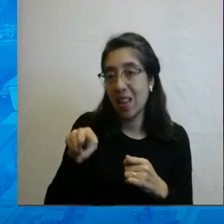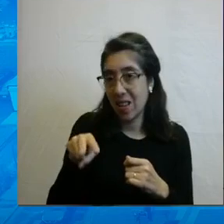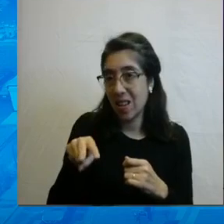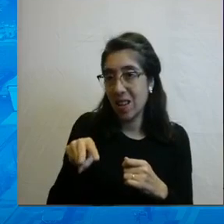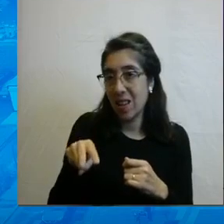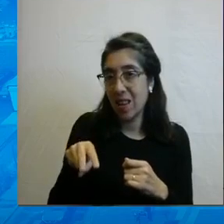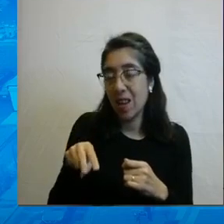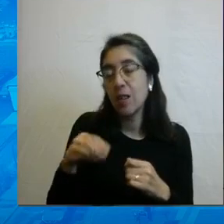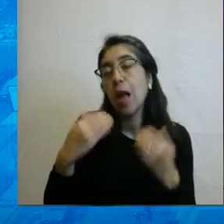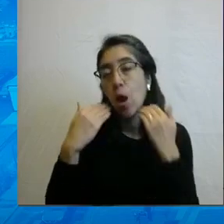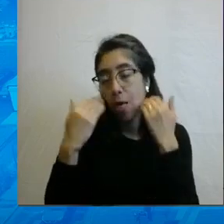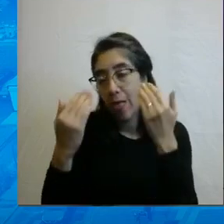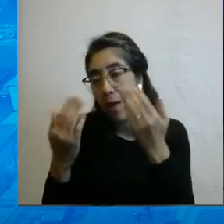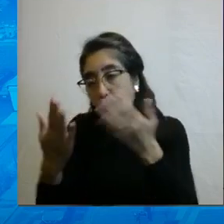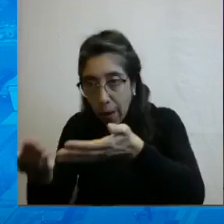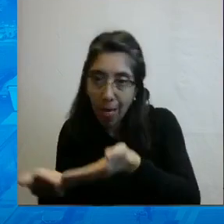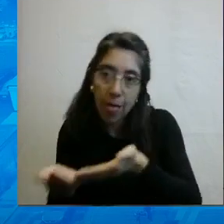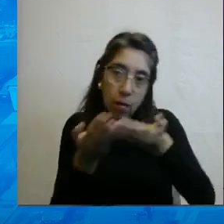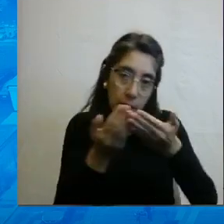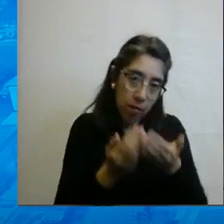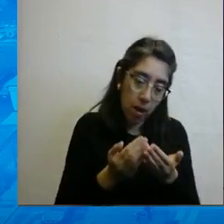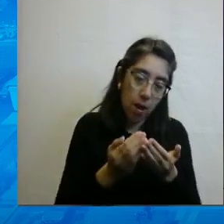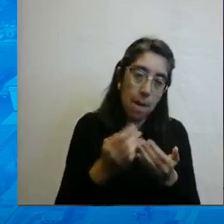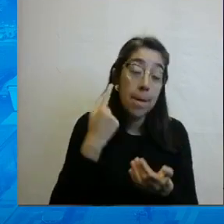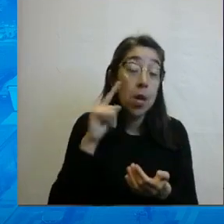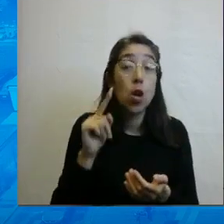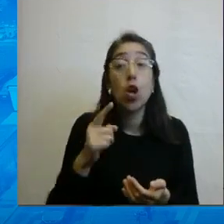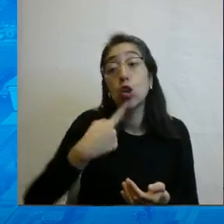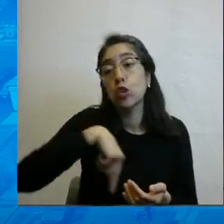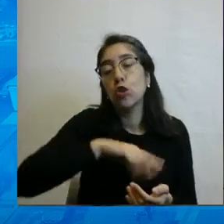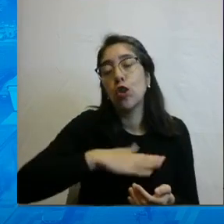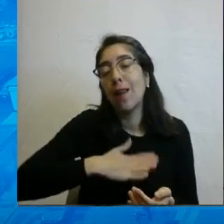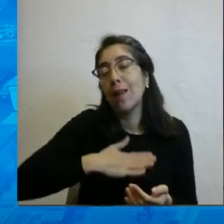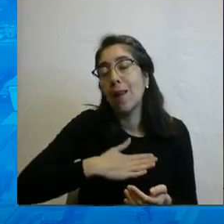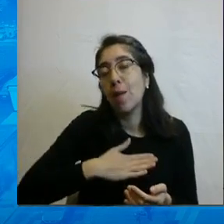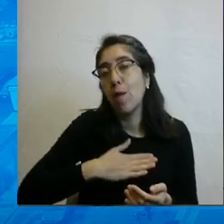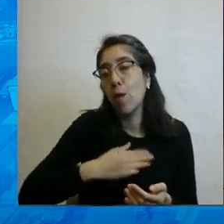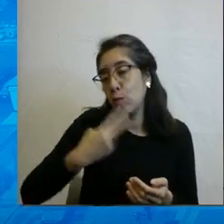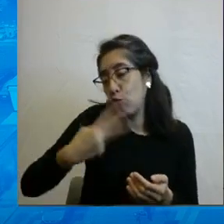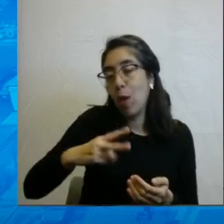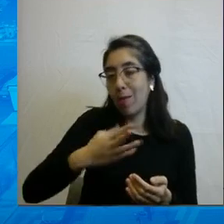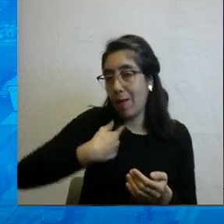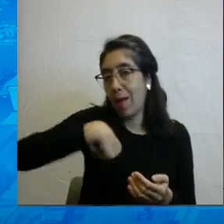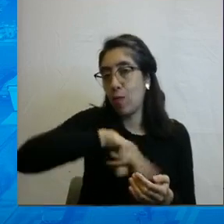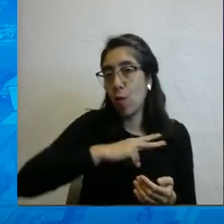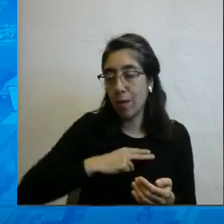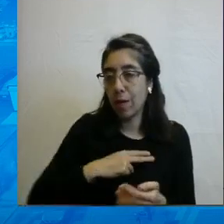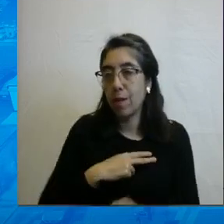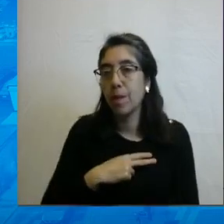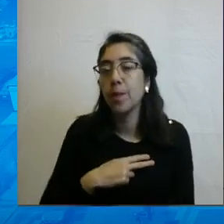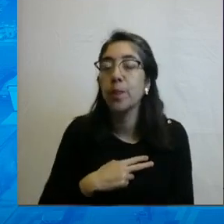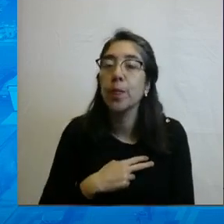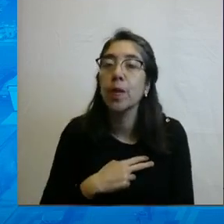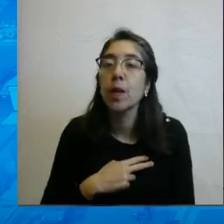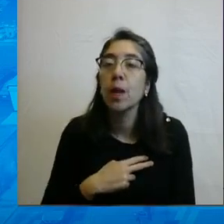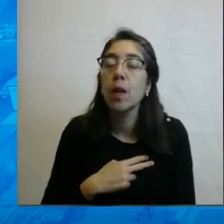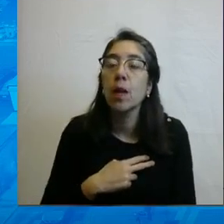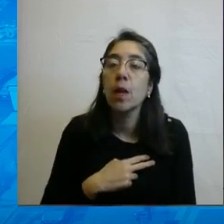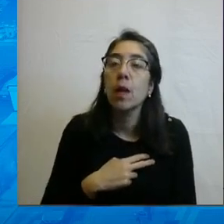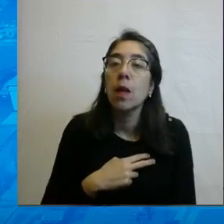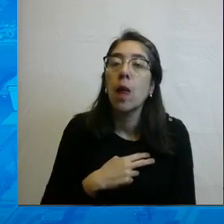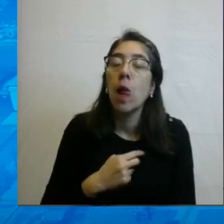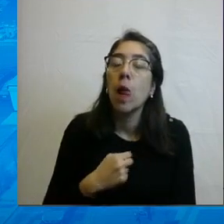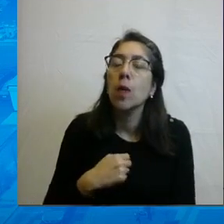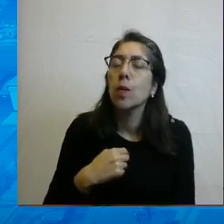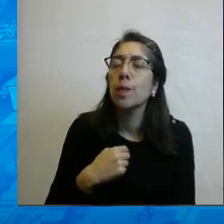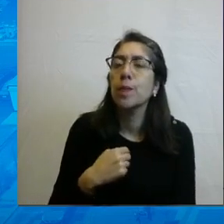que siempre sean de nosotros, que sea del colegio. Vecina, permítame, junto con saludarla, preguntarle,